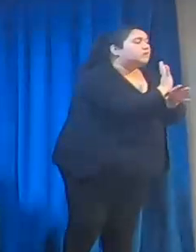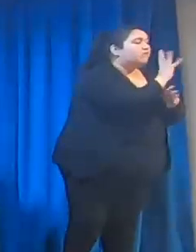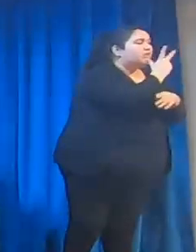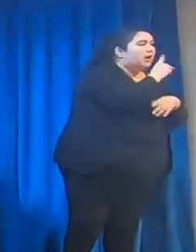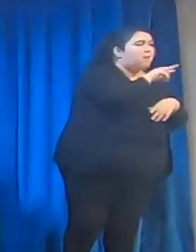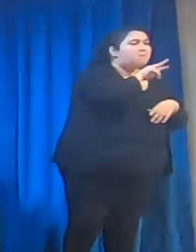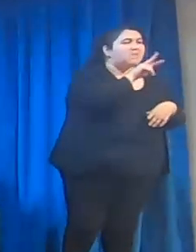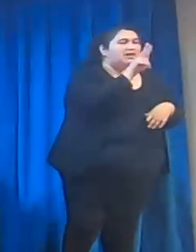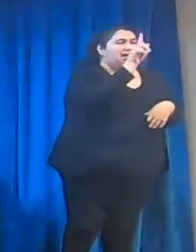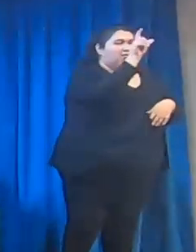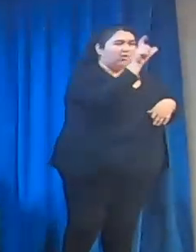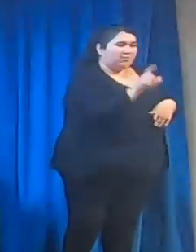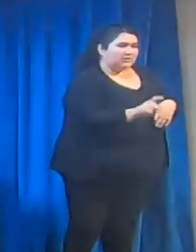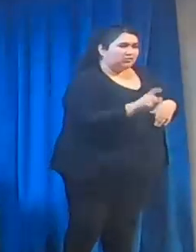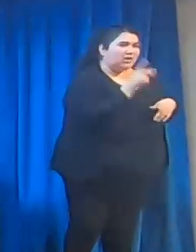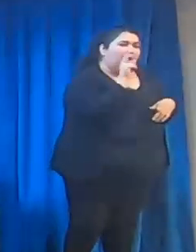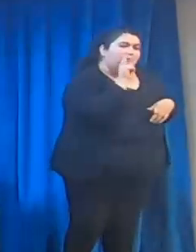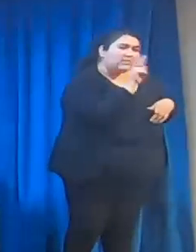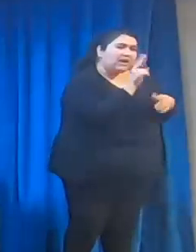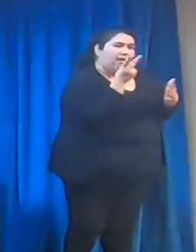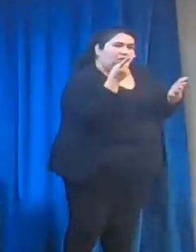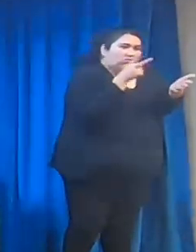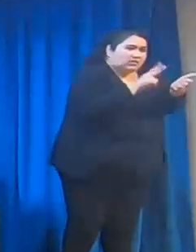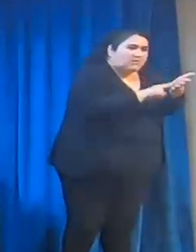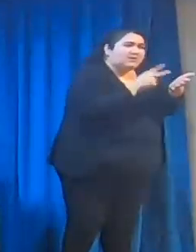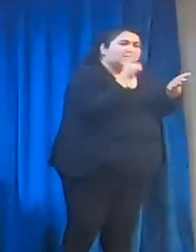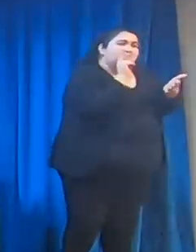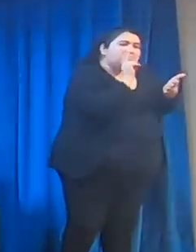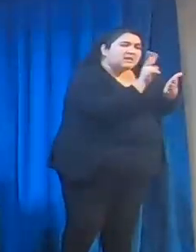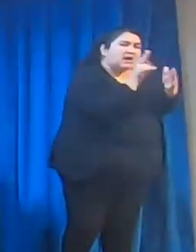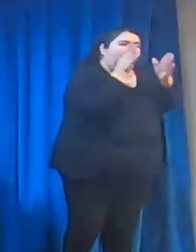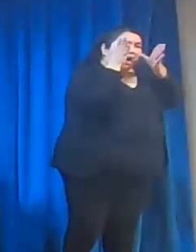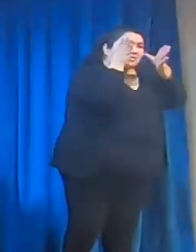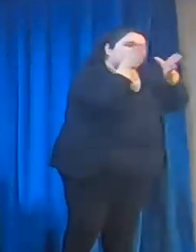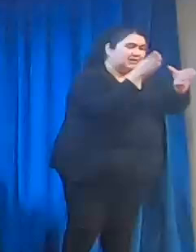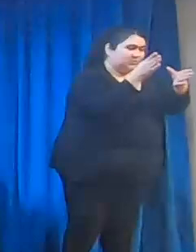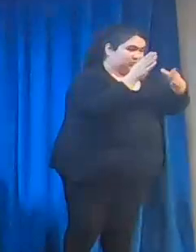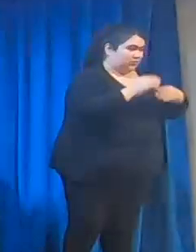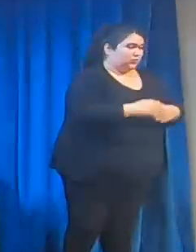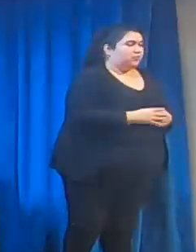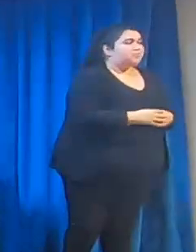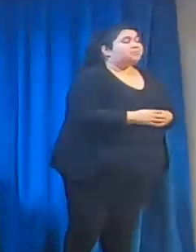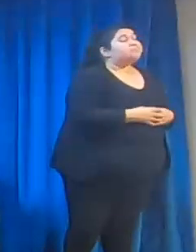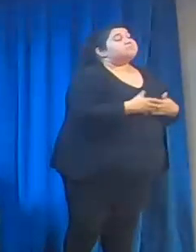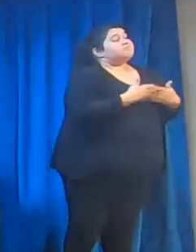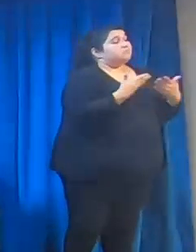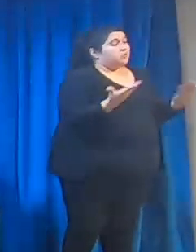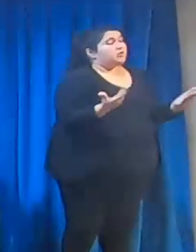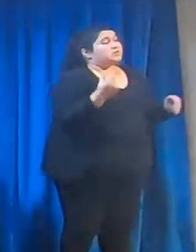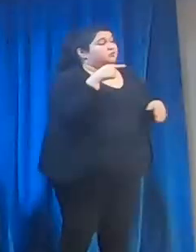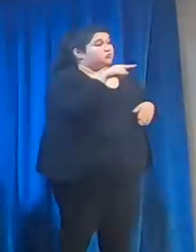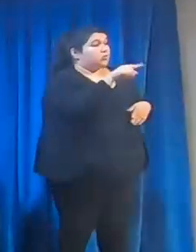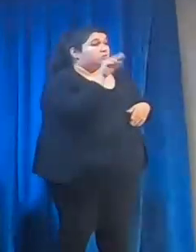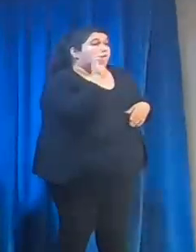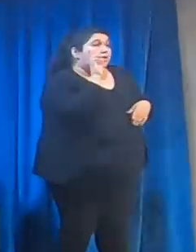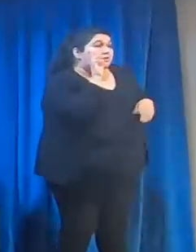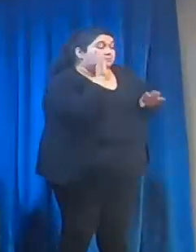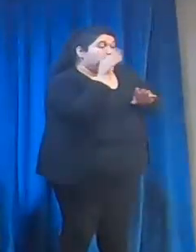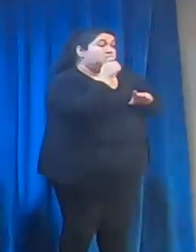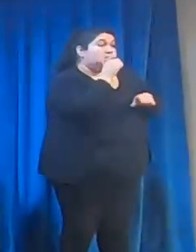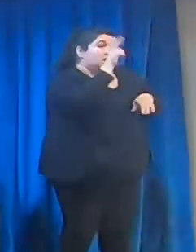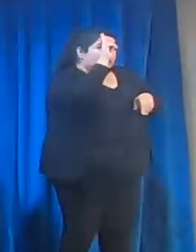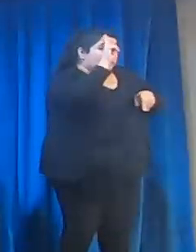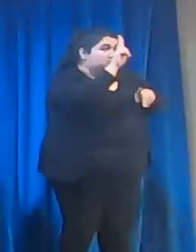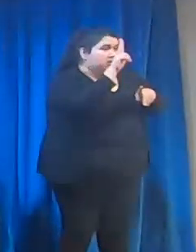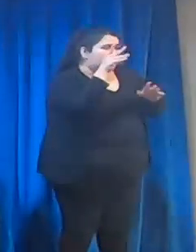alguien, mirarlo de nuevo, mirarlo con atención. Por eso, cuando el respeto falla o